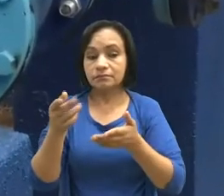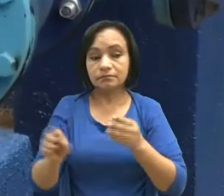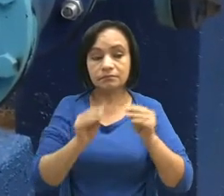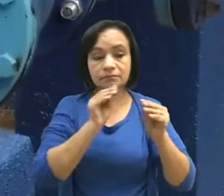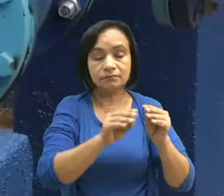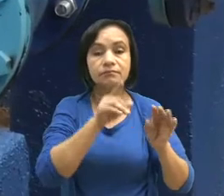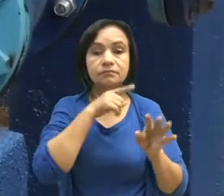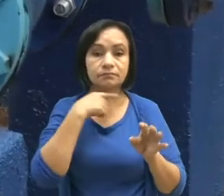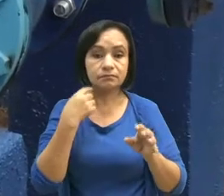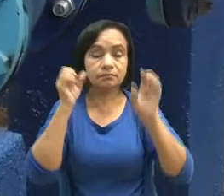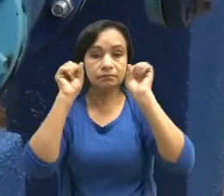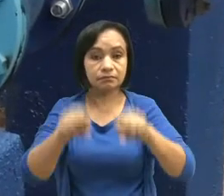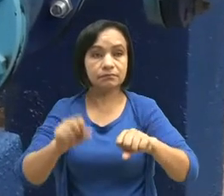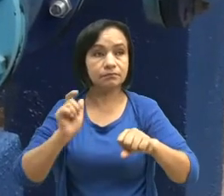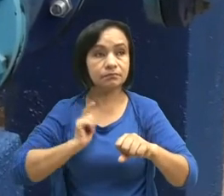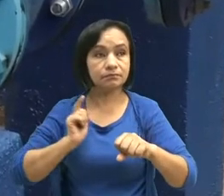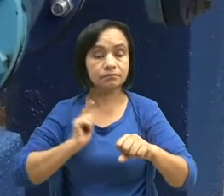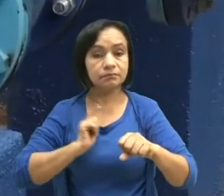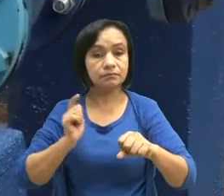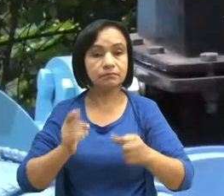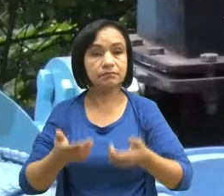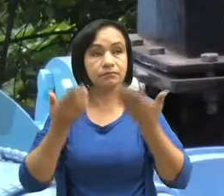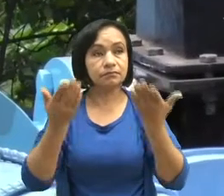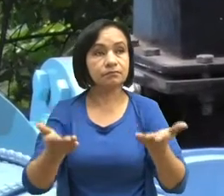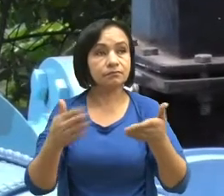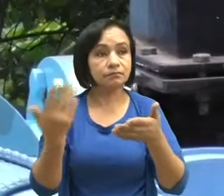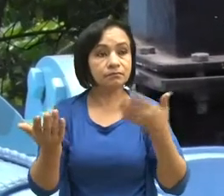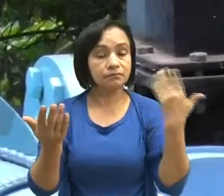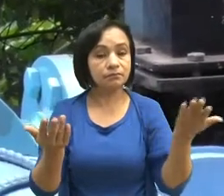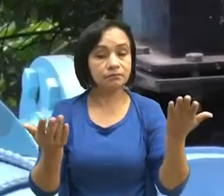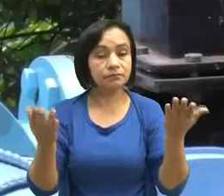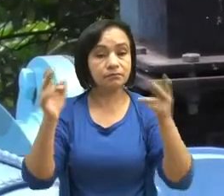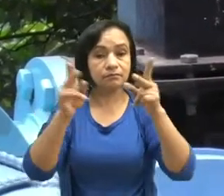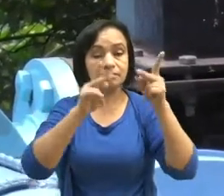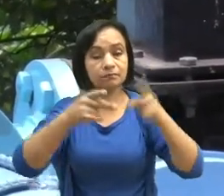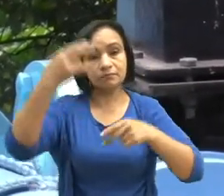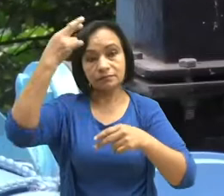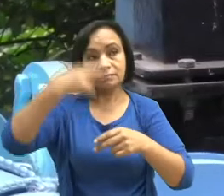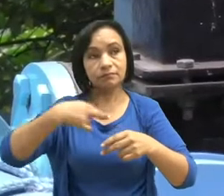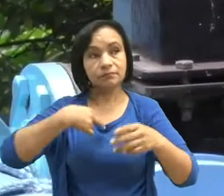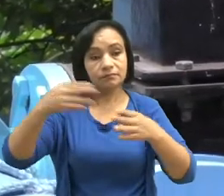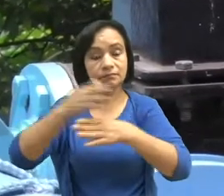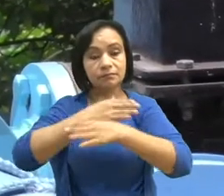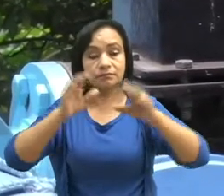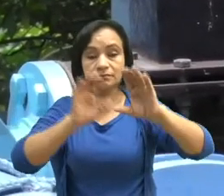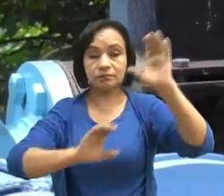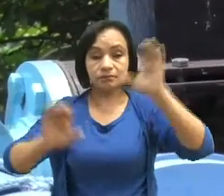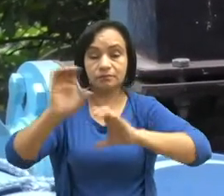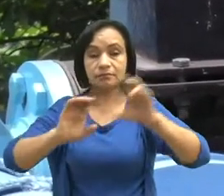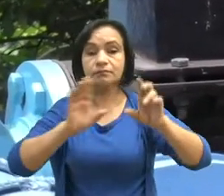y realmente poder tener a disposición de nuestras autoridades o los diferentes científicos que trabajan en este